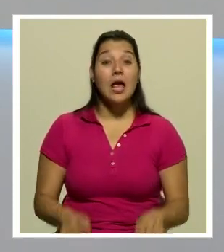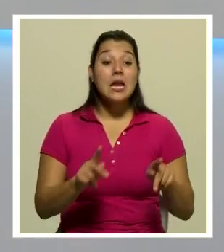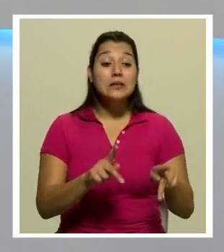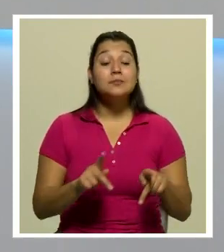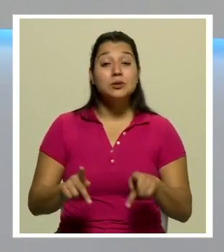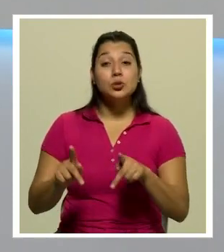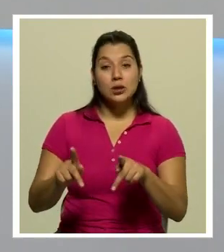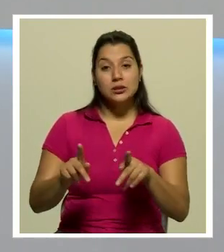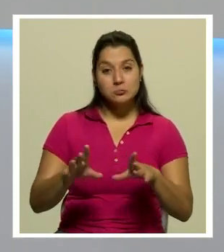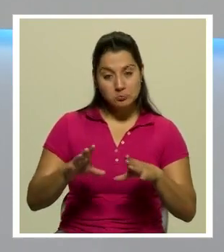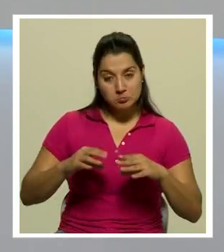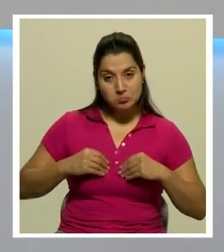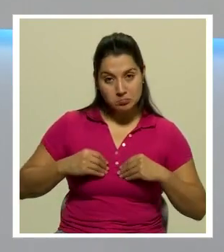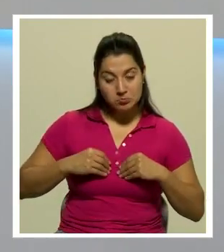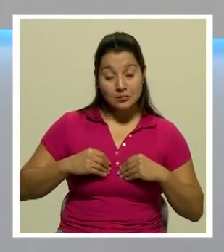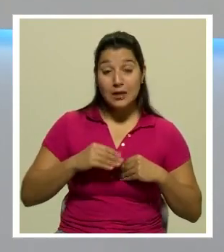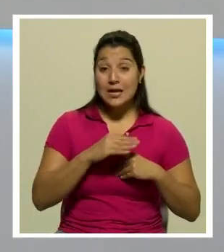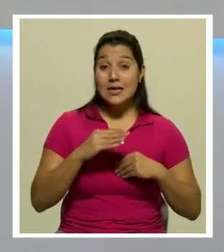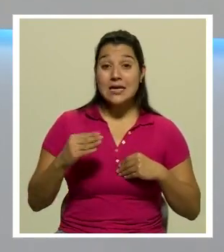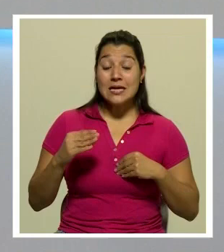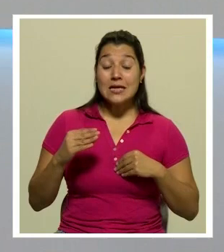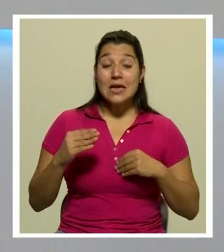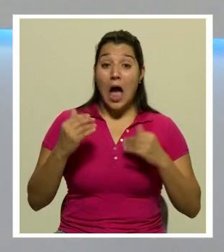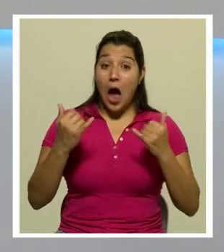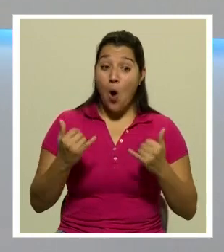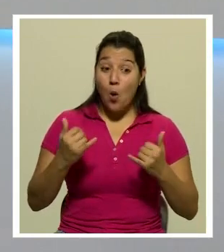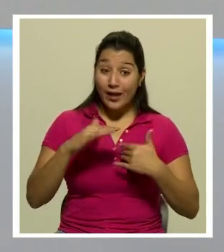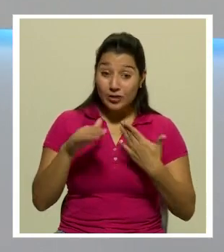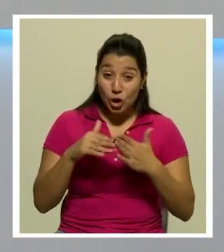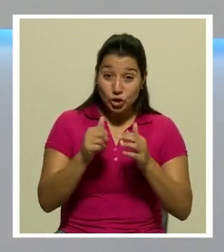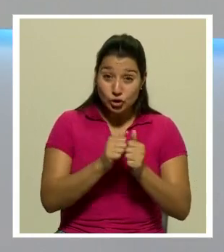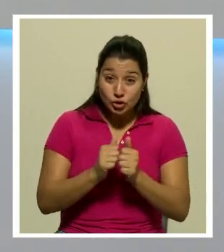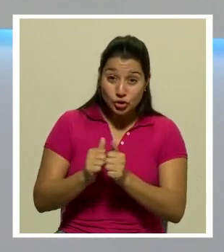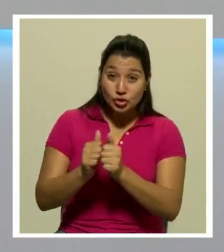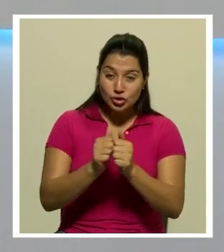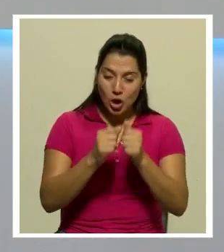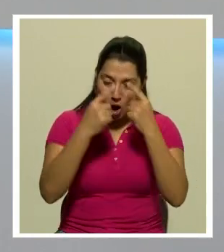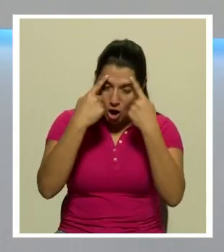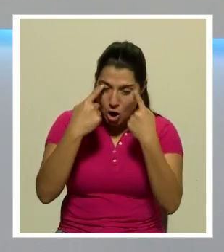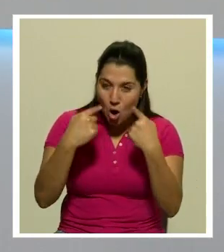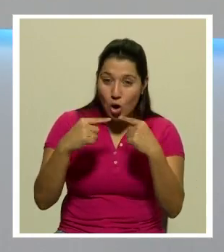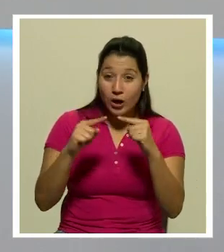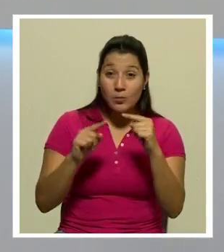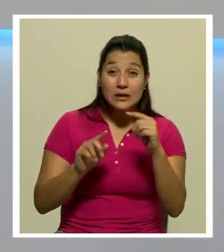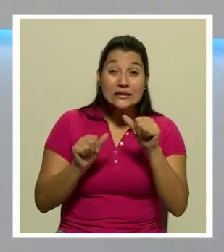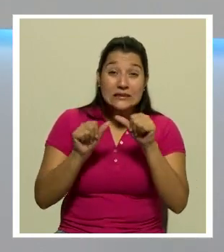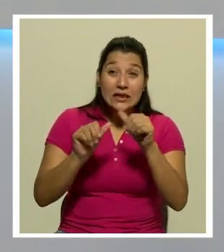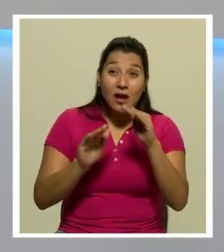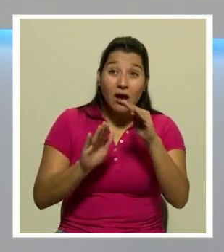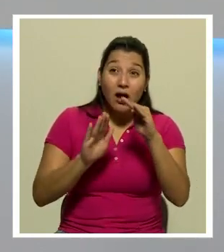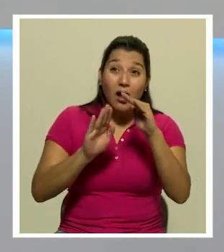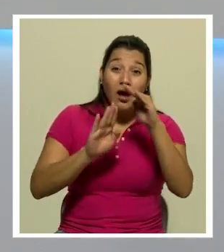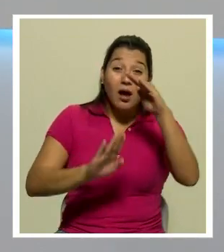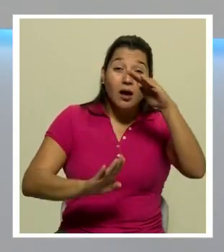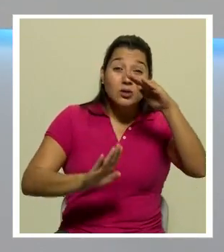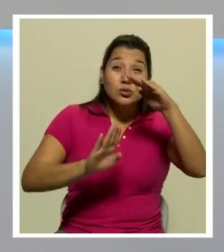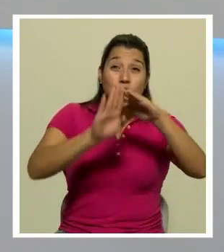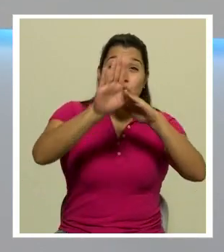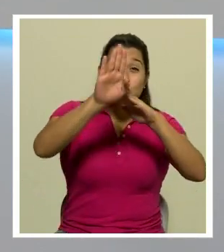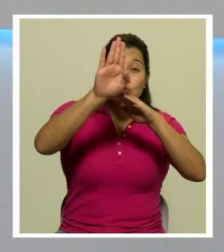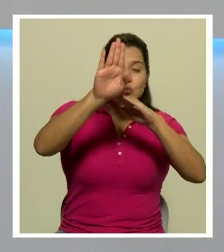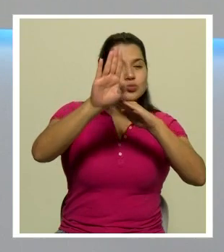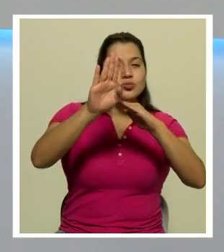haciendo caso y vamos entre todos aplanando la famosa curva que nos ha tenido